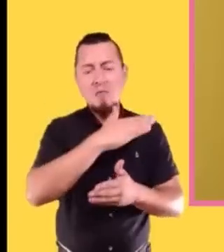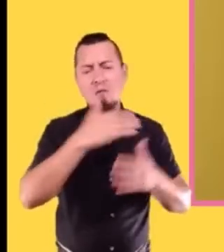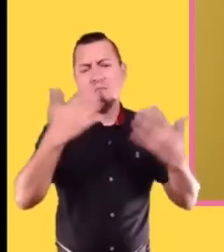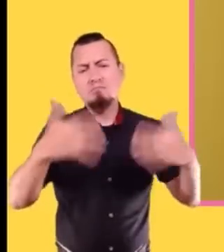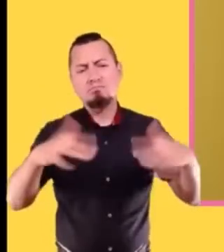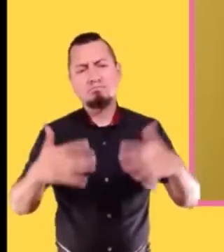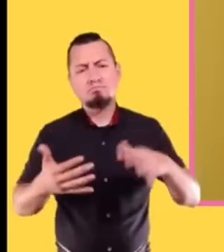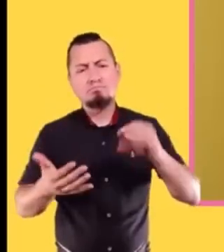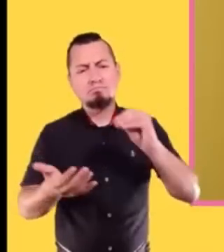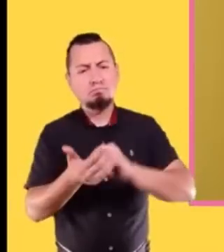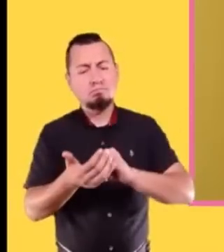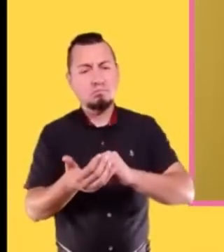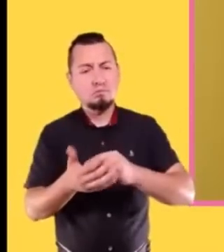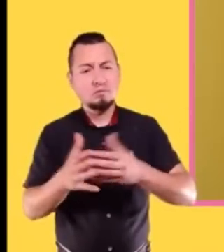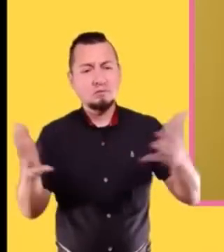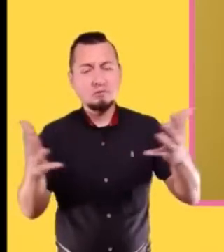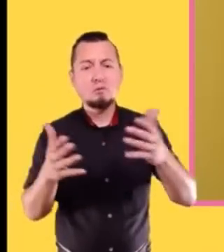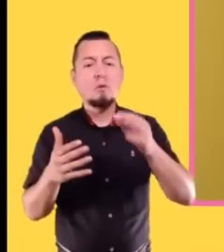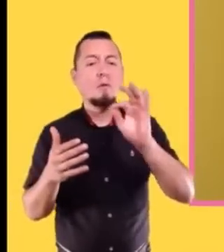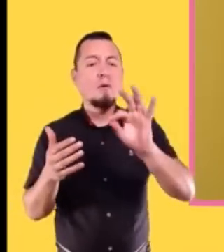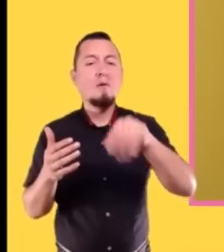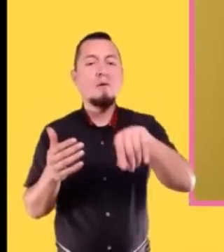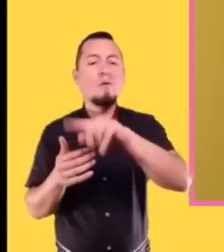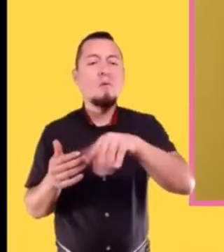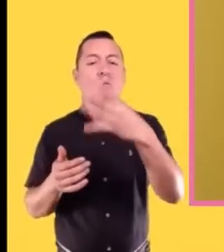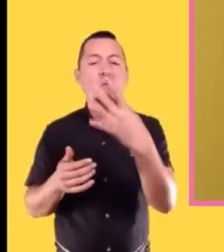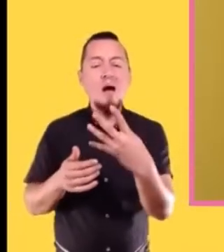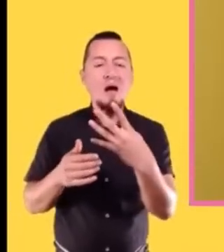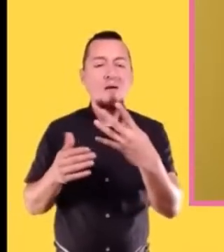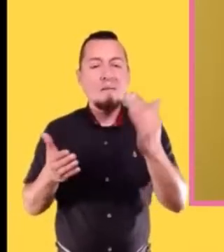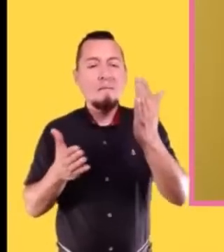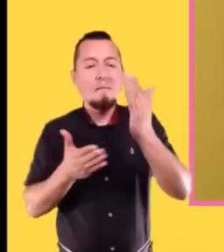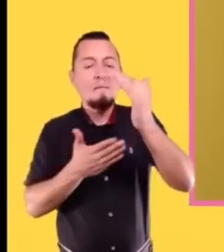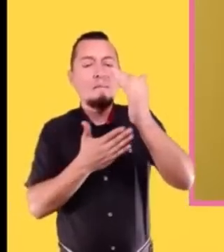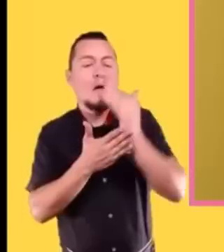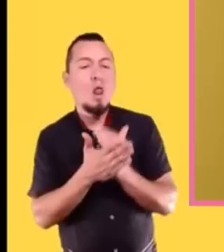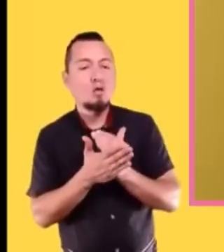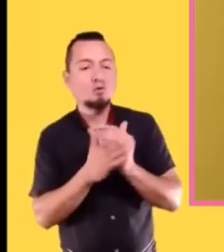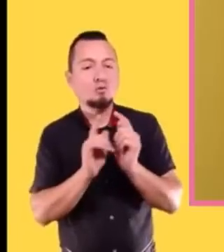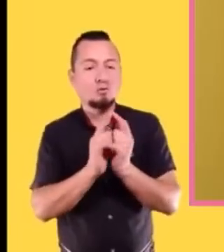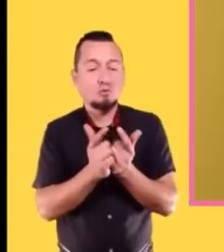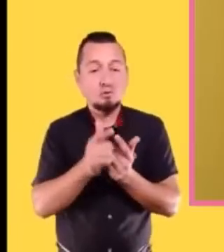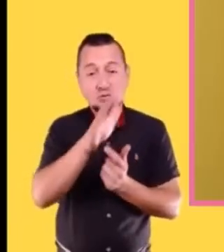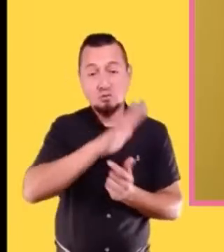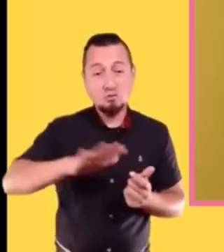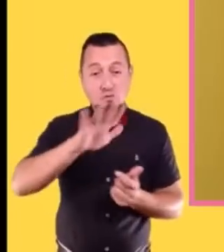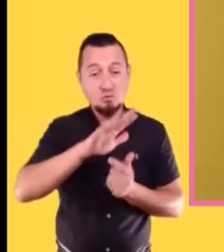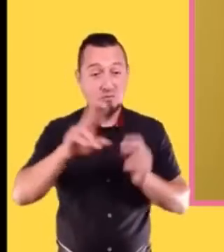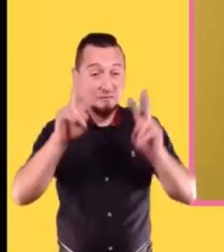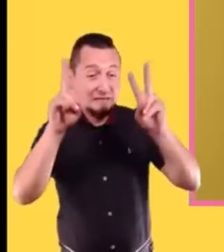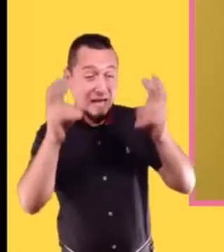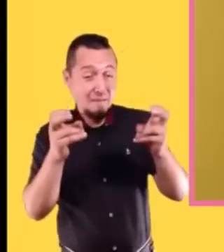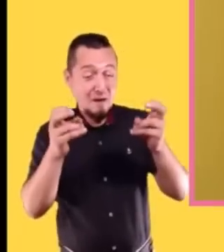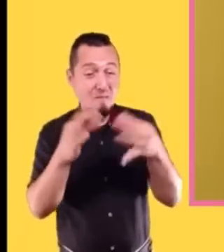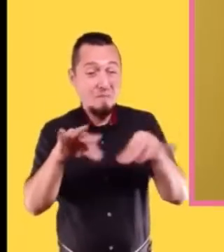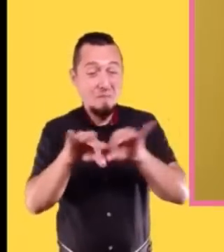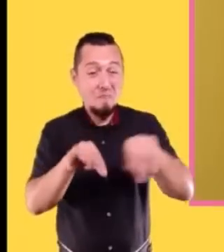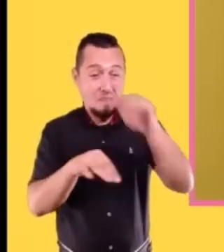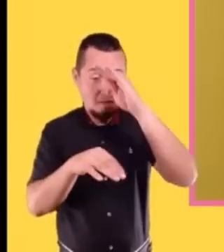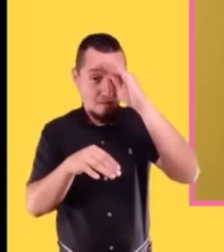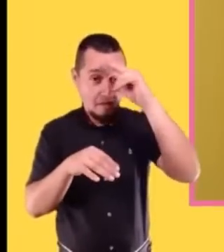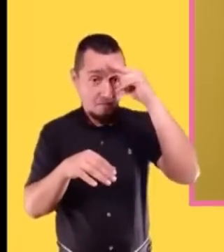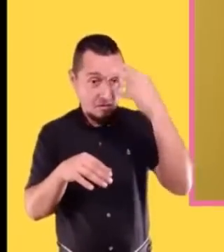asignatura, ahora vienen 4. Entonces, también preparémonos a un entorno global, no solo veamos el tema de México y